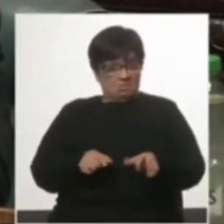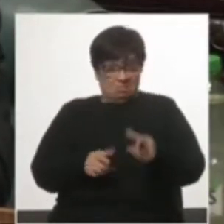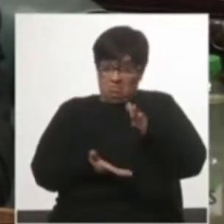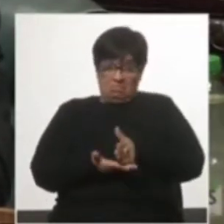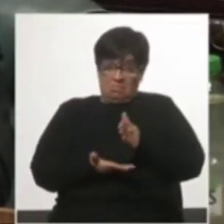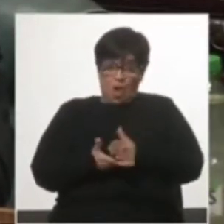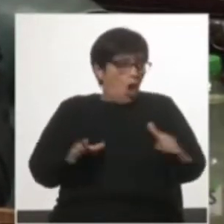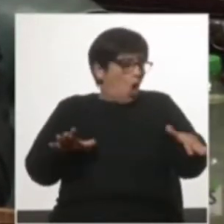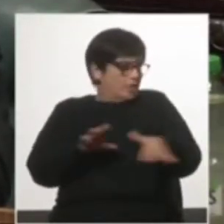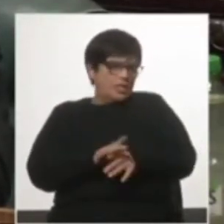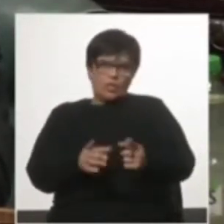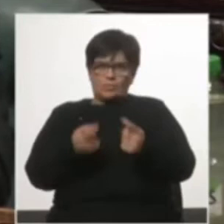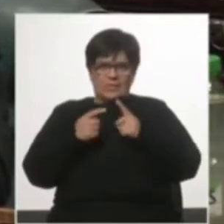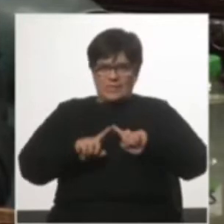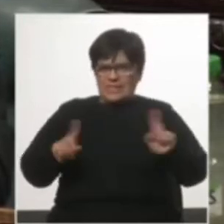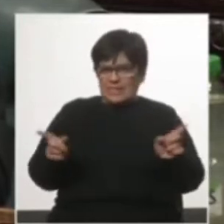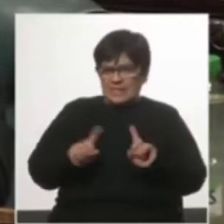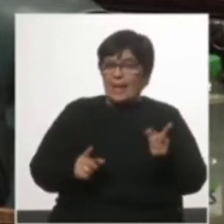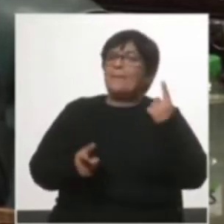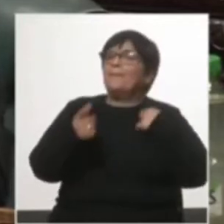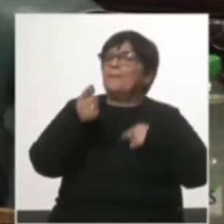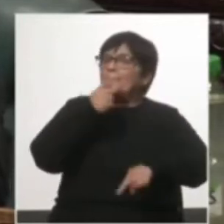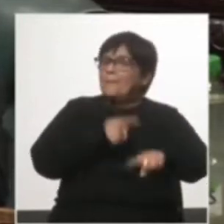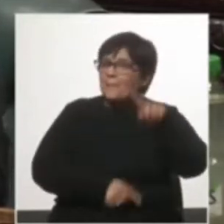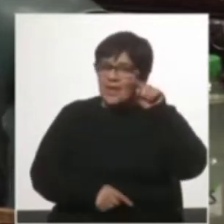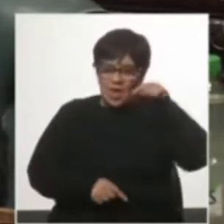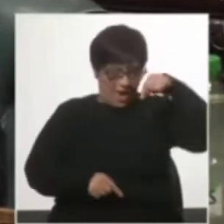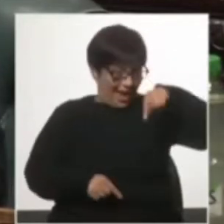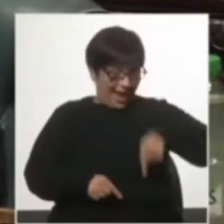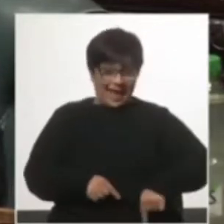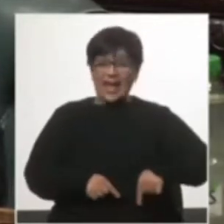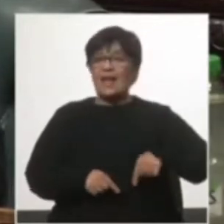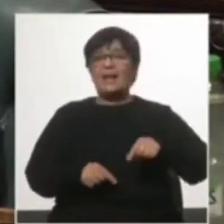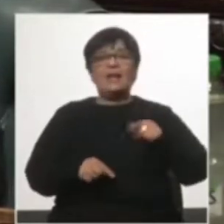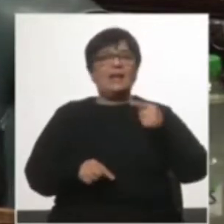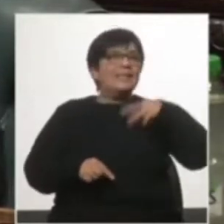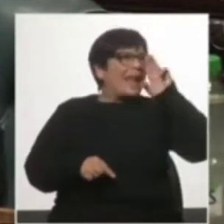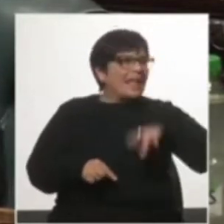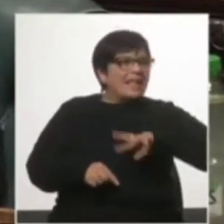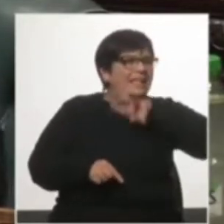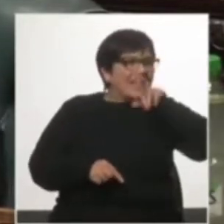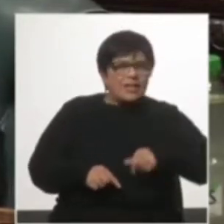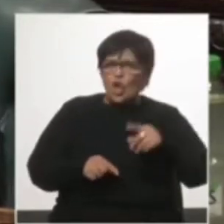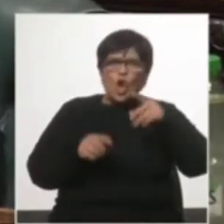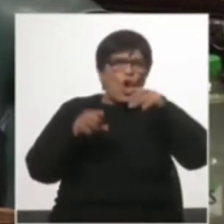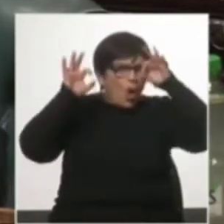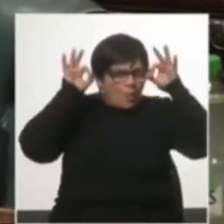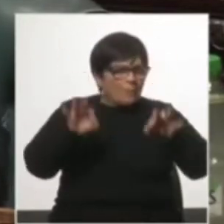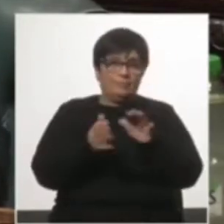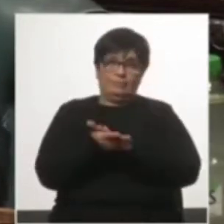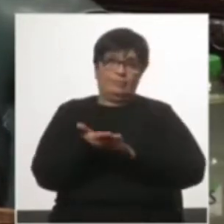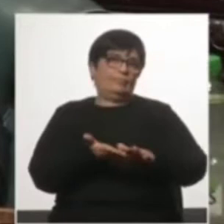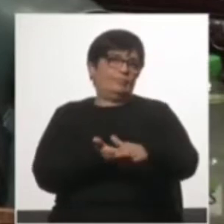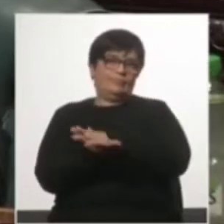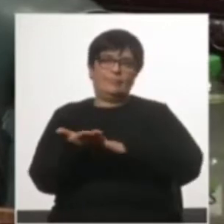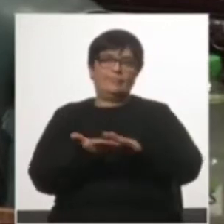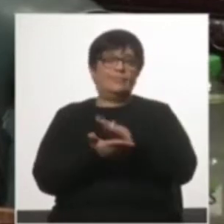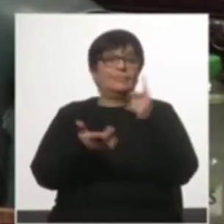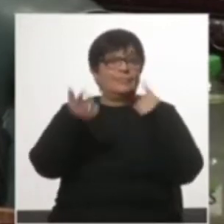qué coincidir. Pero nadie acá en esto tiene la verdad en un puño. Por lo tanto,